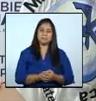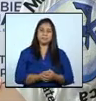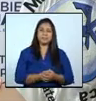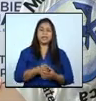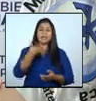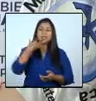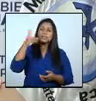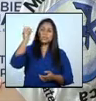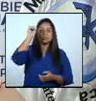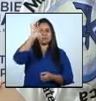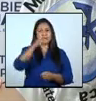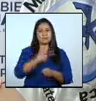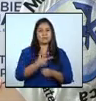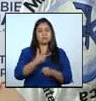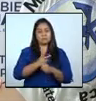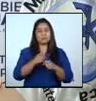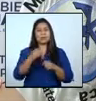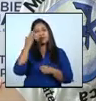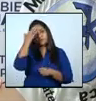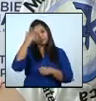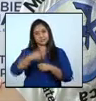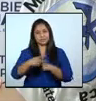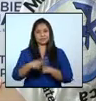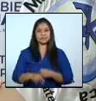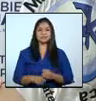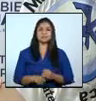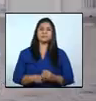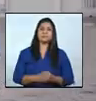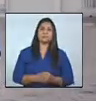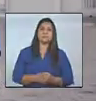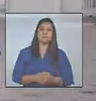Dios bendiga Guatemala. Muy buenas tardes.